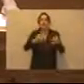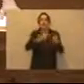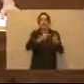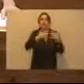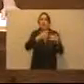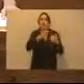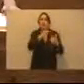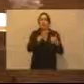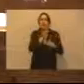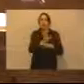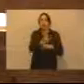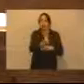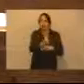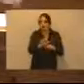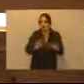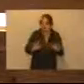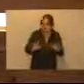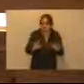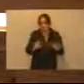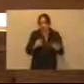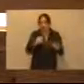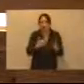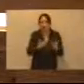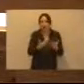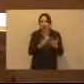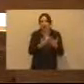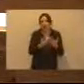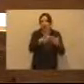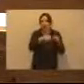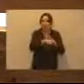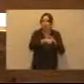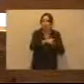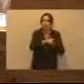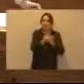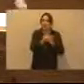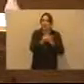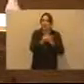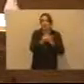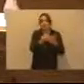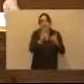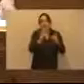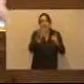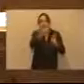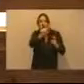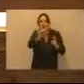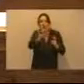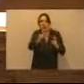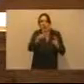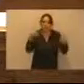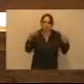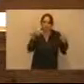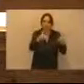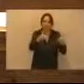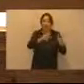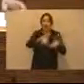sistema. Yo invitaría a xestionar mirando para outro llao e verá a moucada